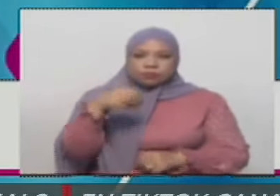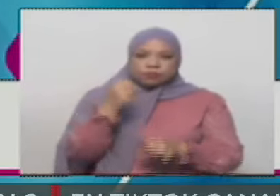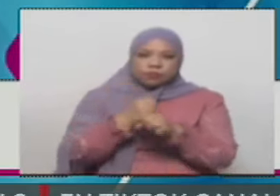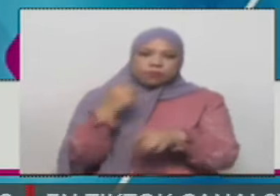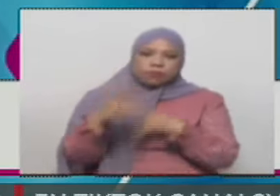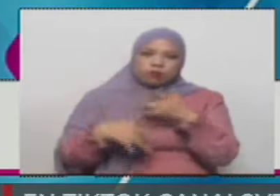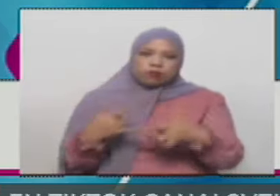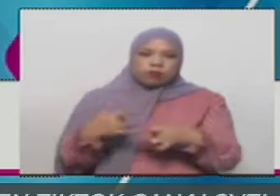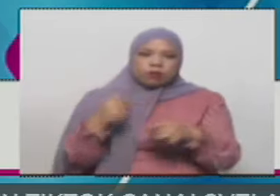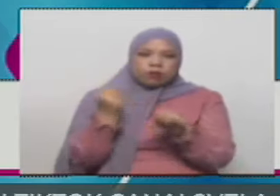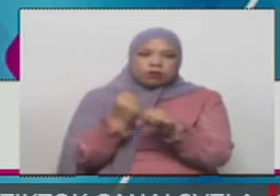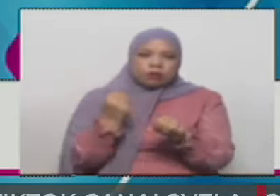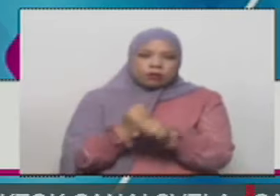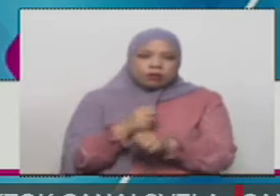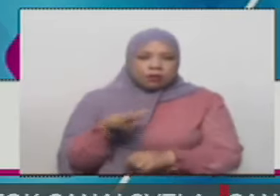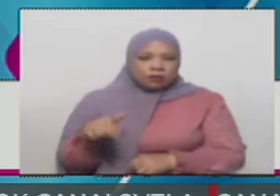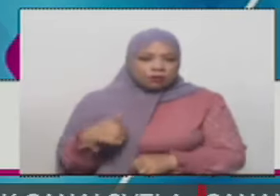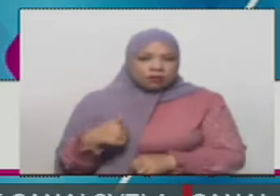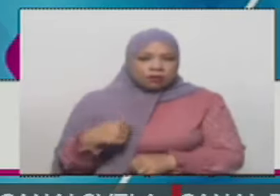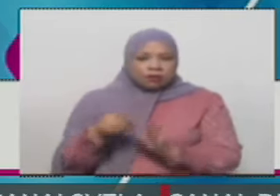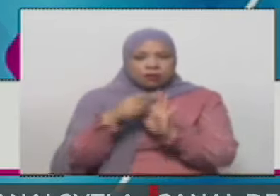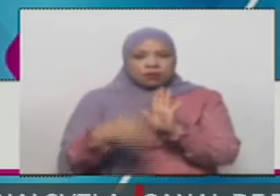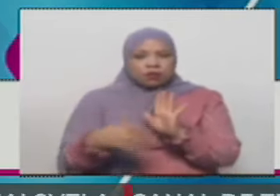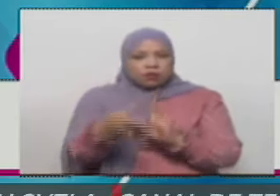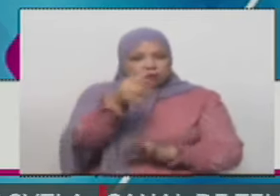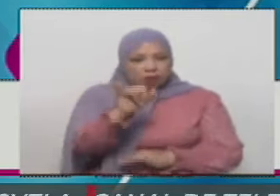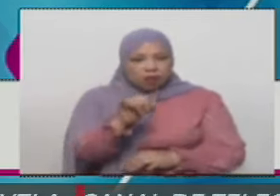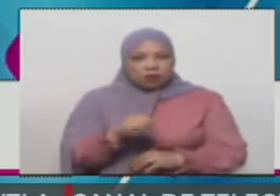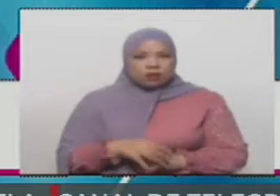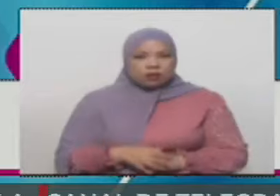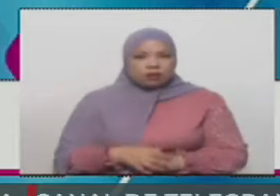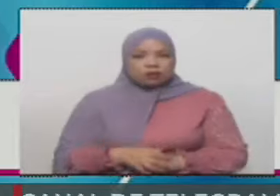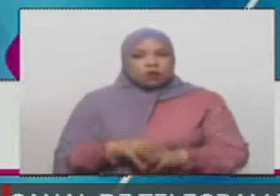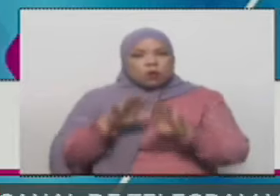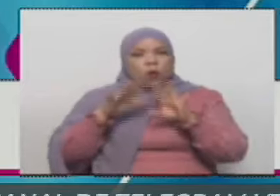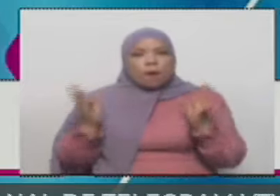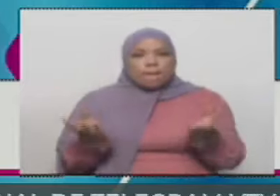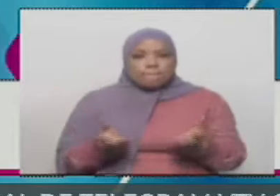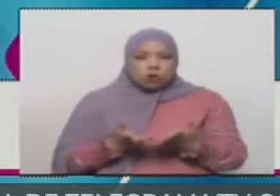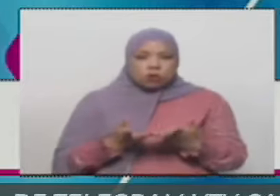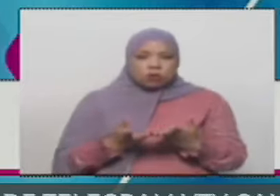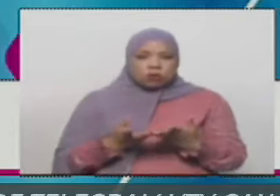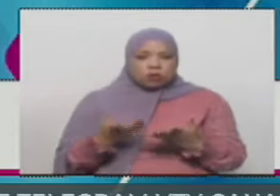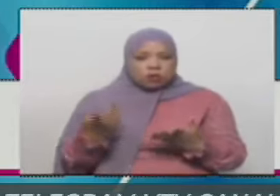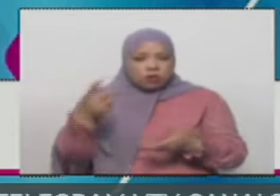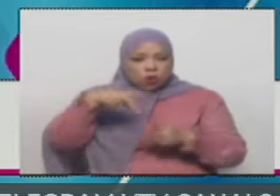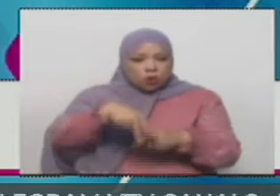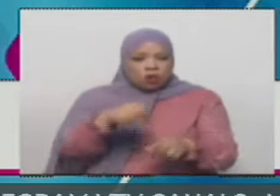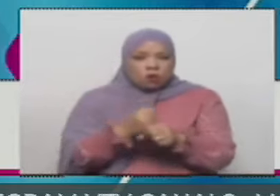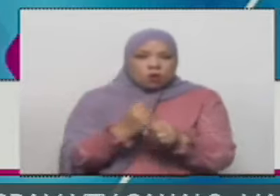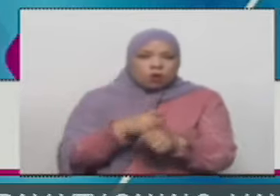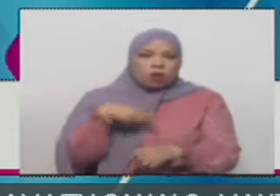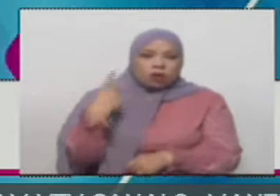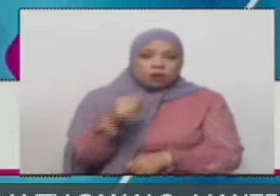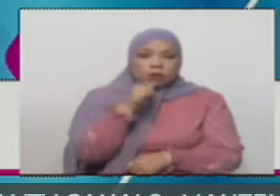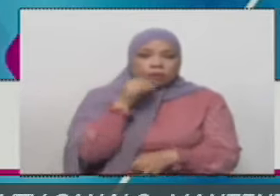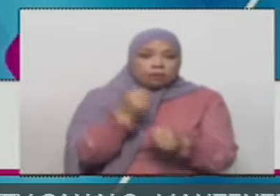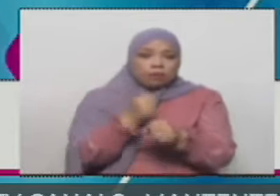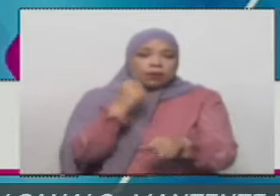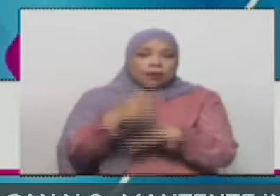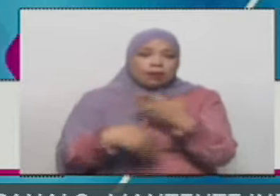estamos en una tremenda lucha por el derecho a existir en un mundo que quiere imponerse desde el fascismo,